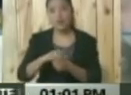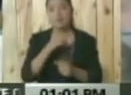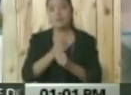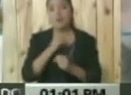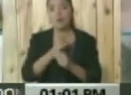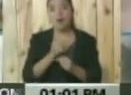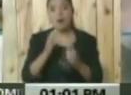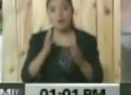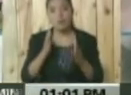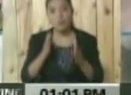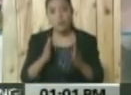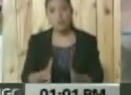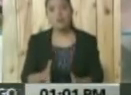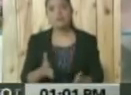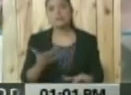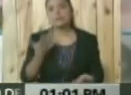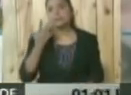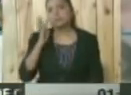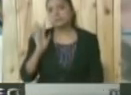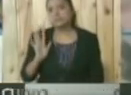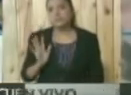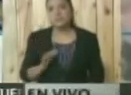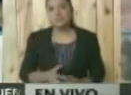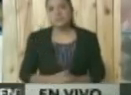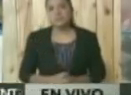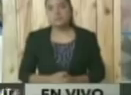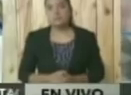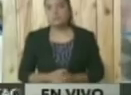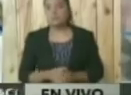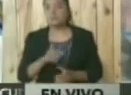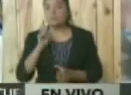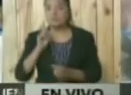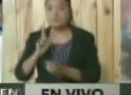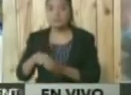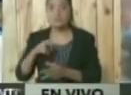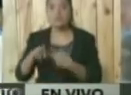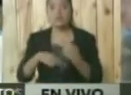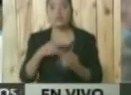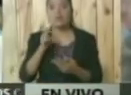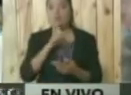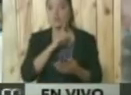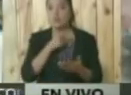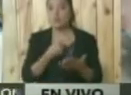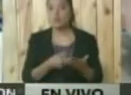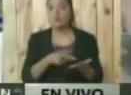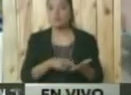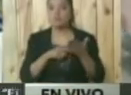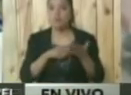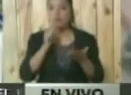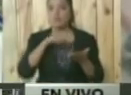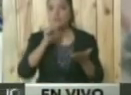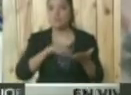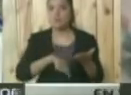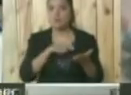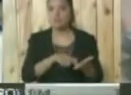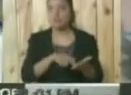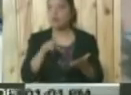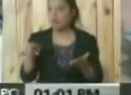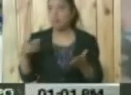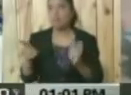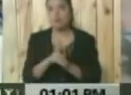trabajadores y trabajadoras que de repente, bueno, militan en las filas de la revolución y su nombre aparece firmando, bueno, tiene perfecto